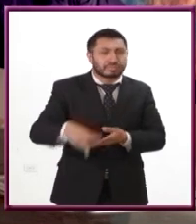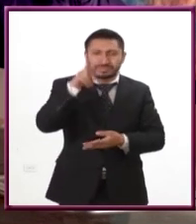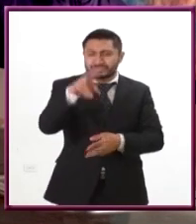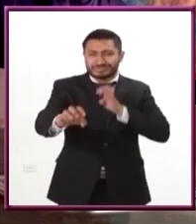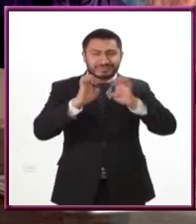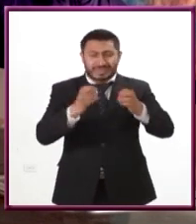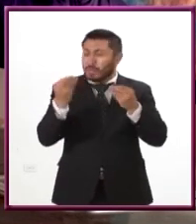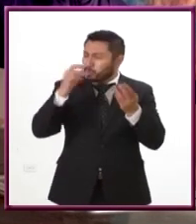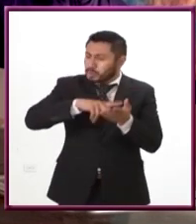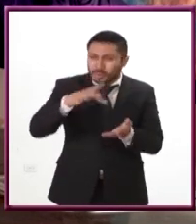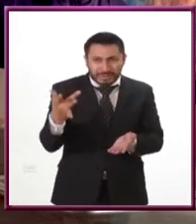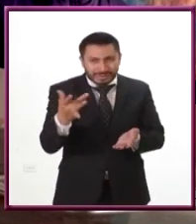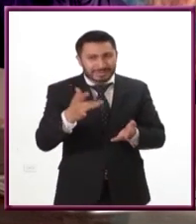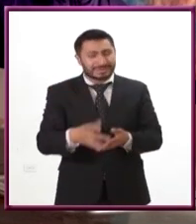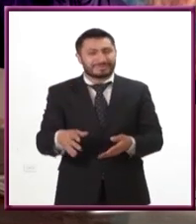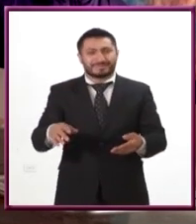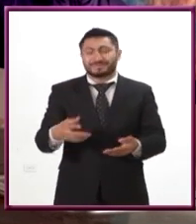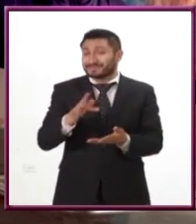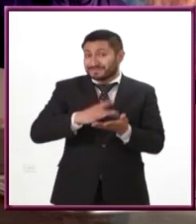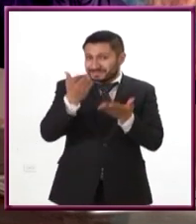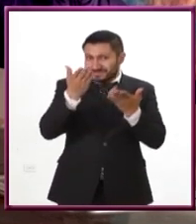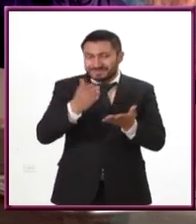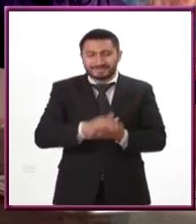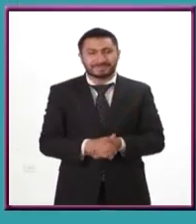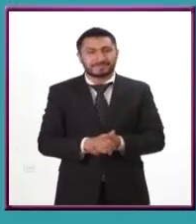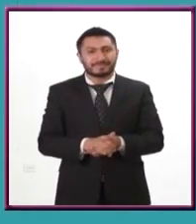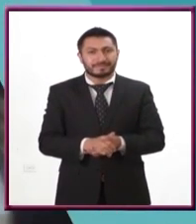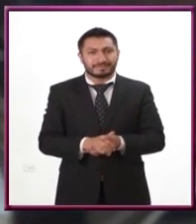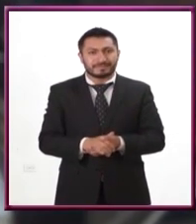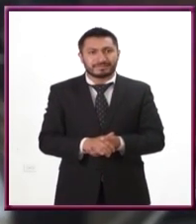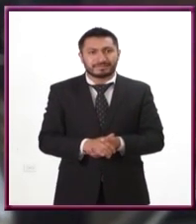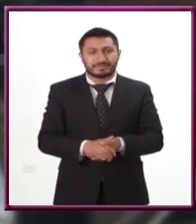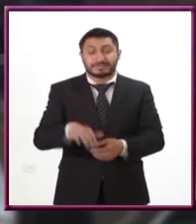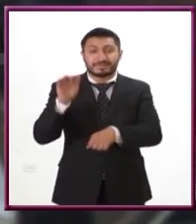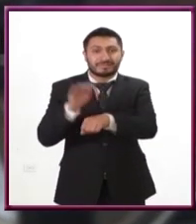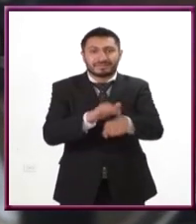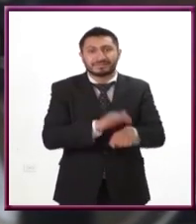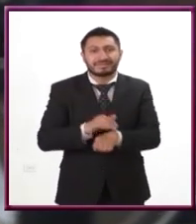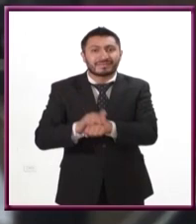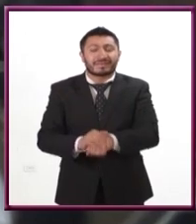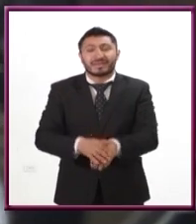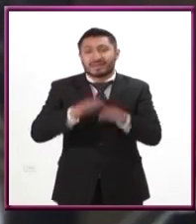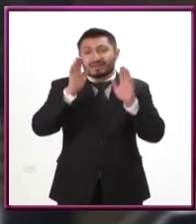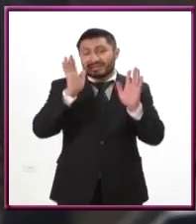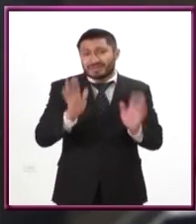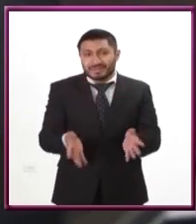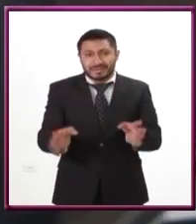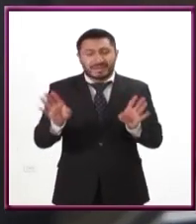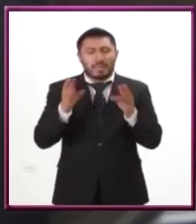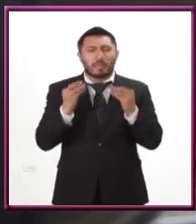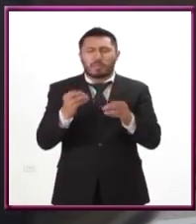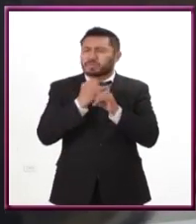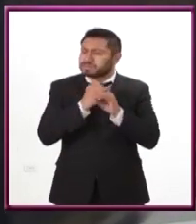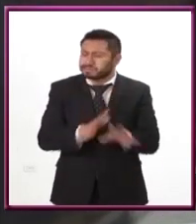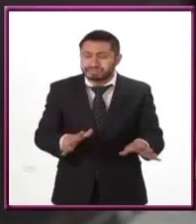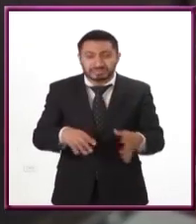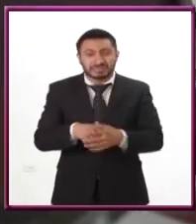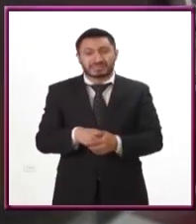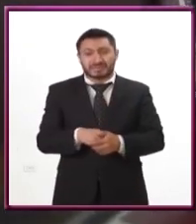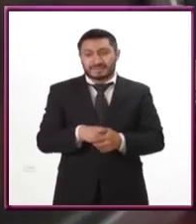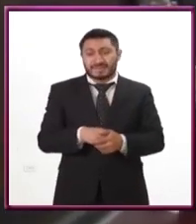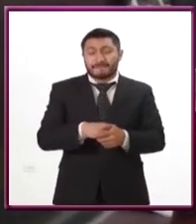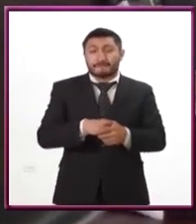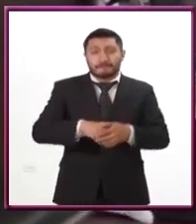agradezco esta entrevista. Muchas gracias. Al contrario, gracias a ti. Amigos, hasta aquí hemos obtenido